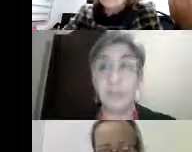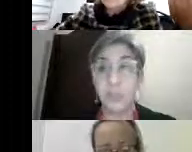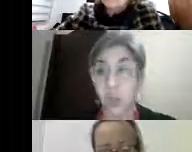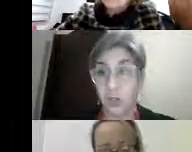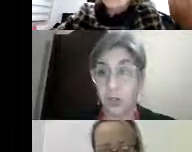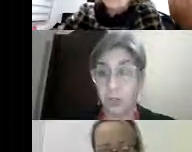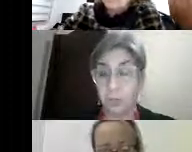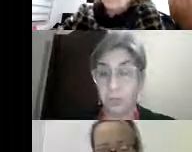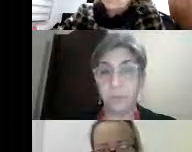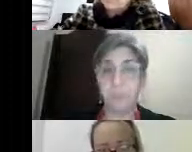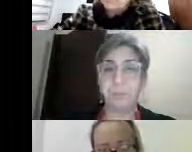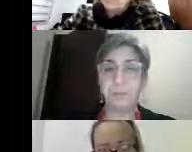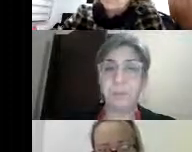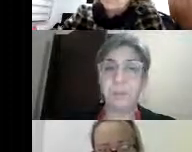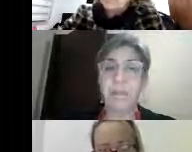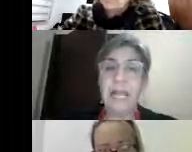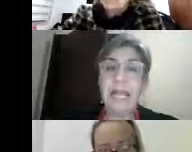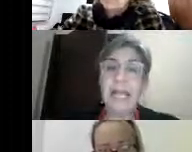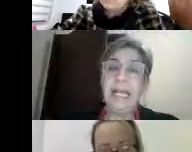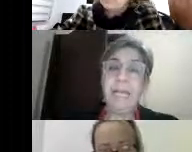estrategia de prevención.